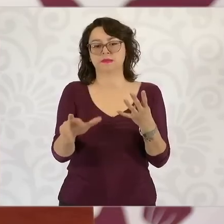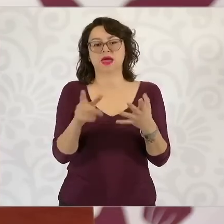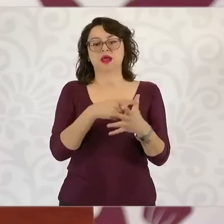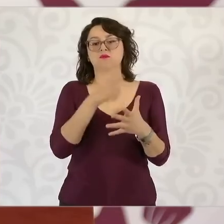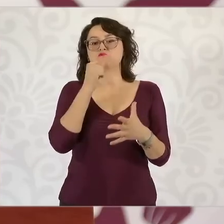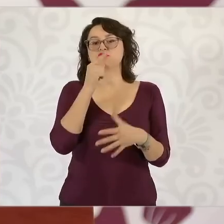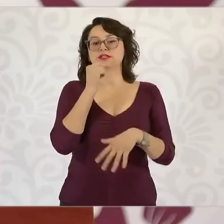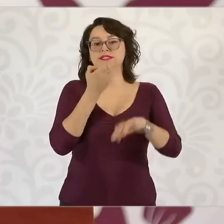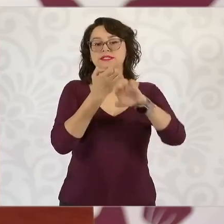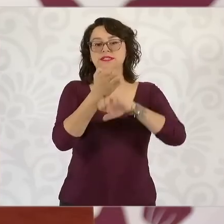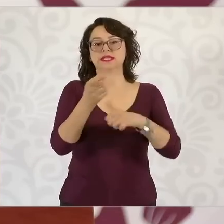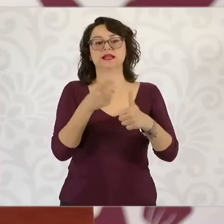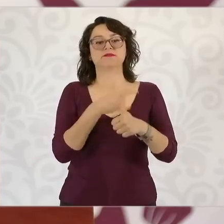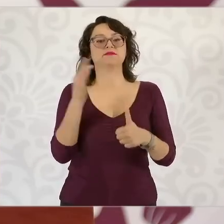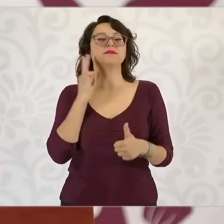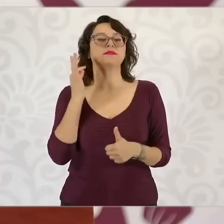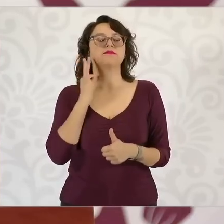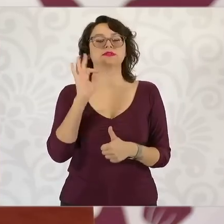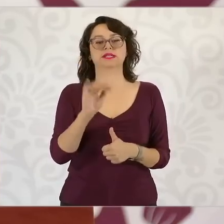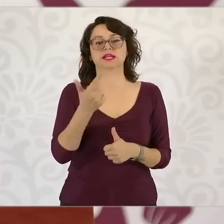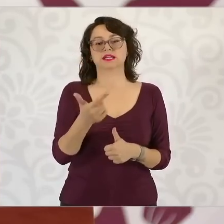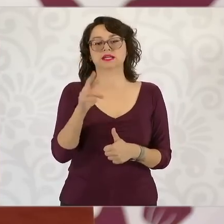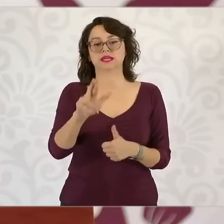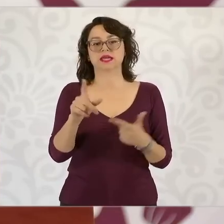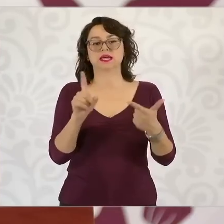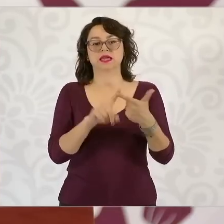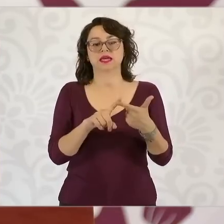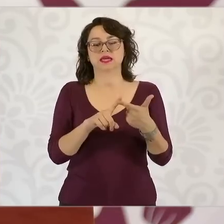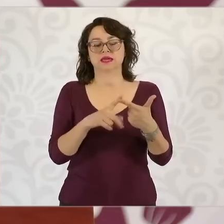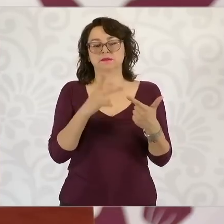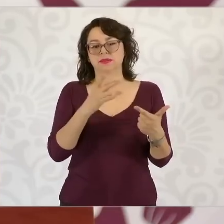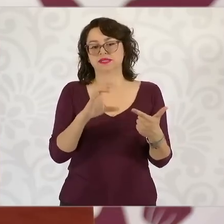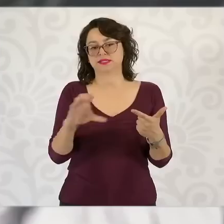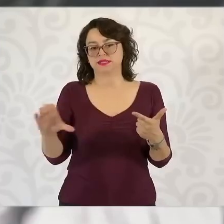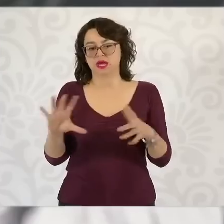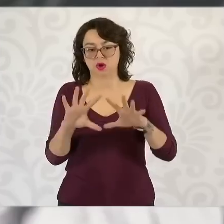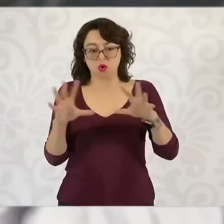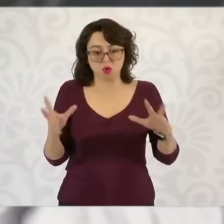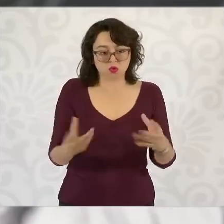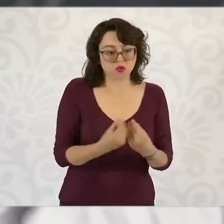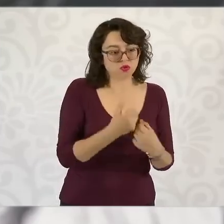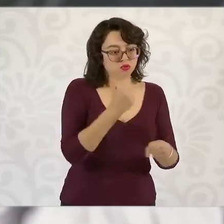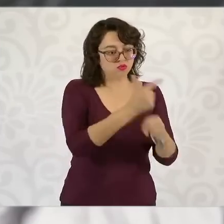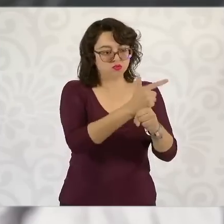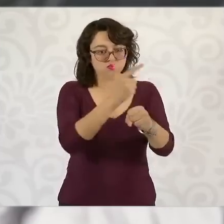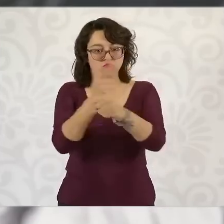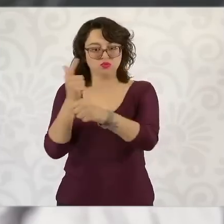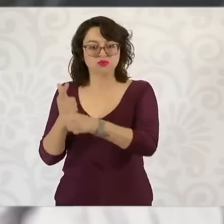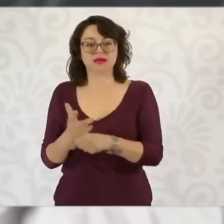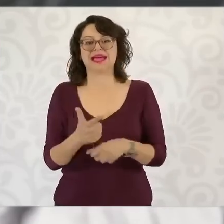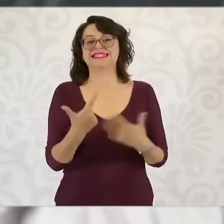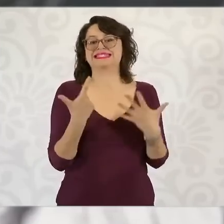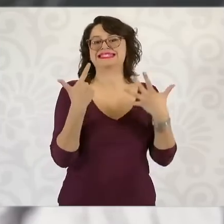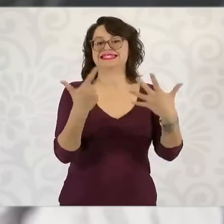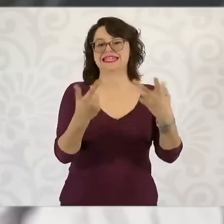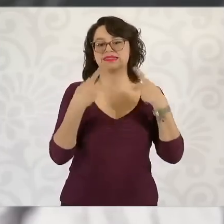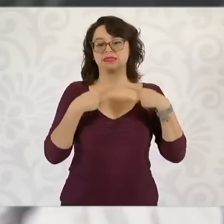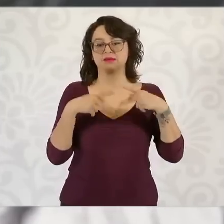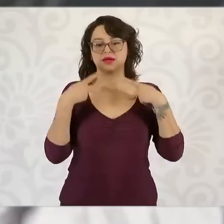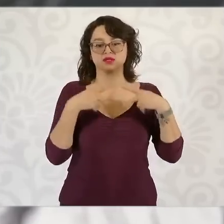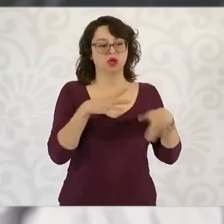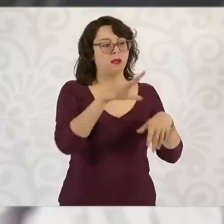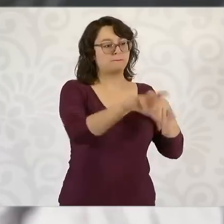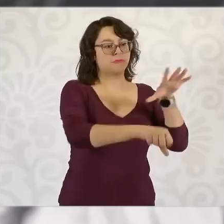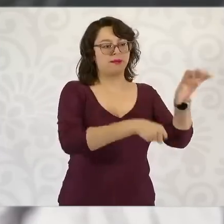Fiscalía General de la República y la Secretaría de Seguridad y Protección Ciudadana, se realizó la detención de 7 personas que formaban parte de una